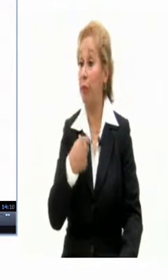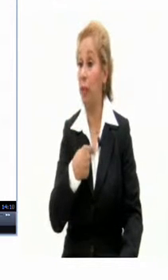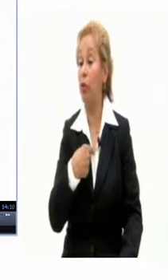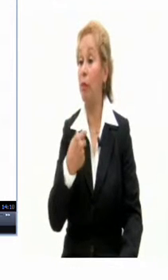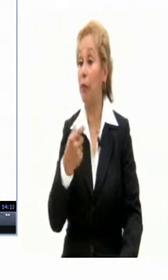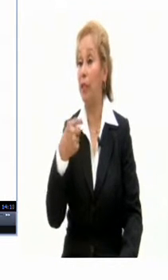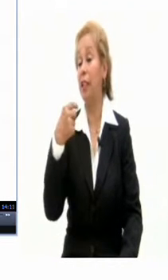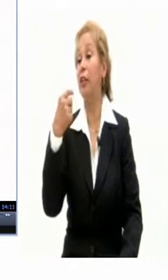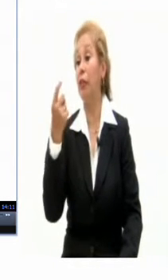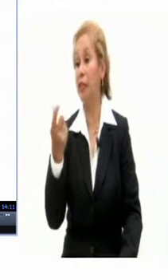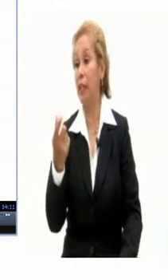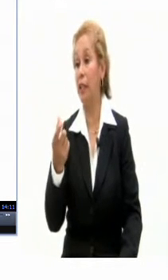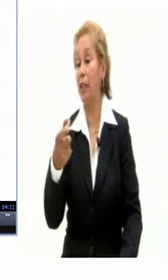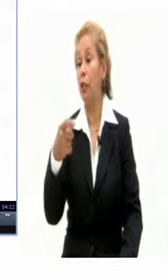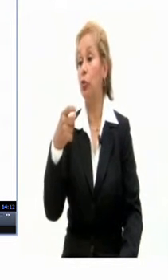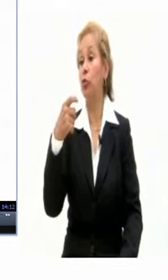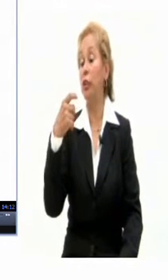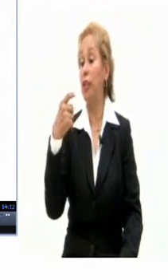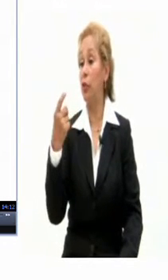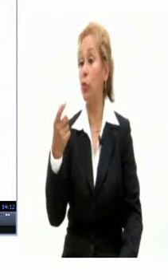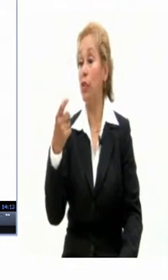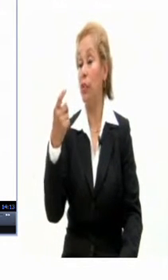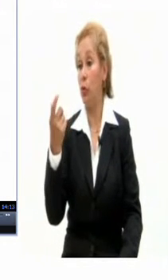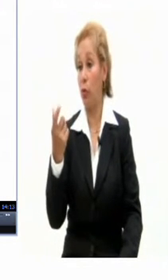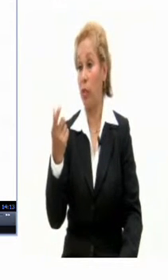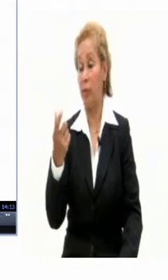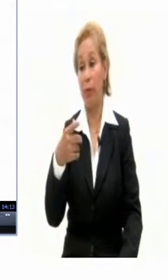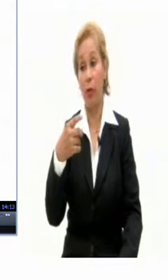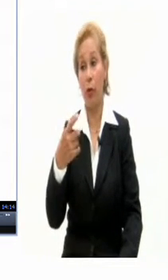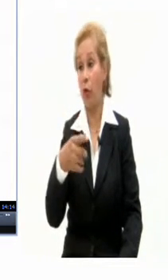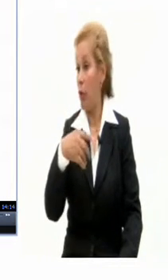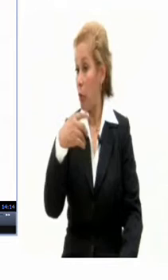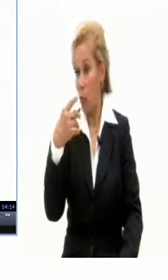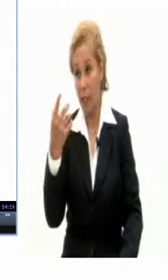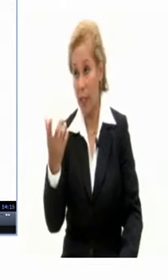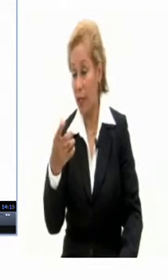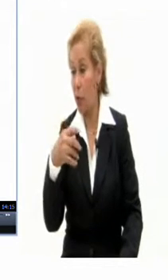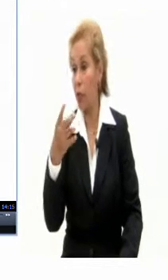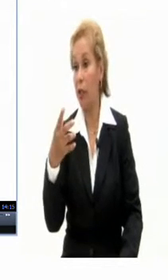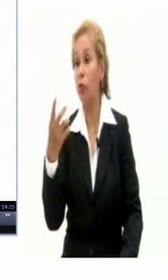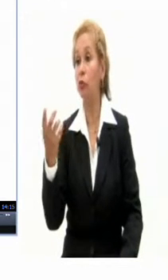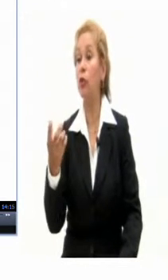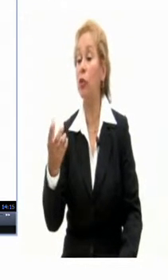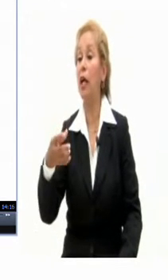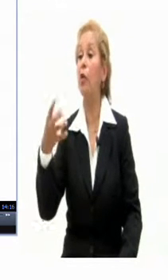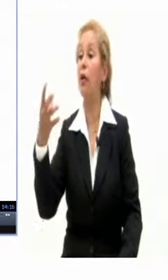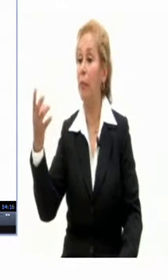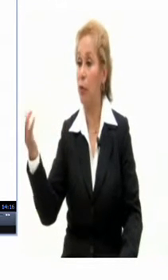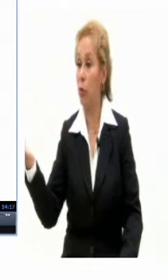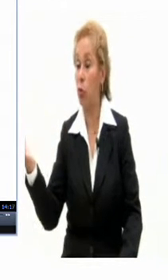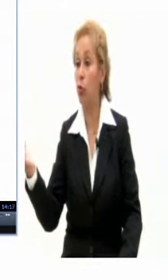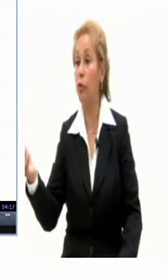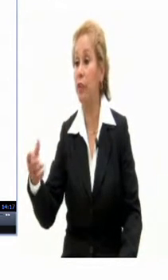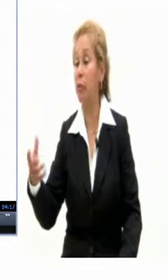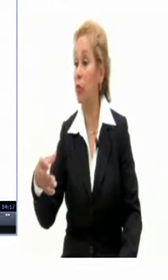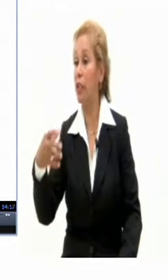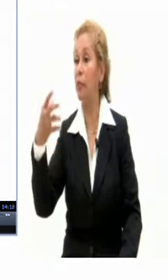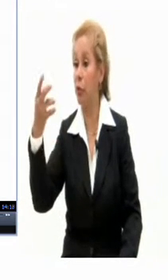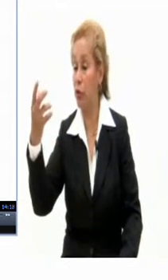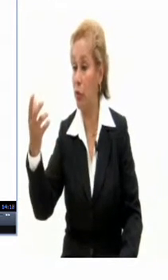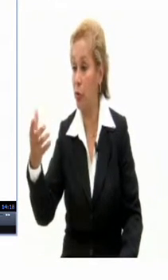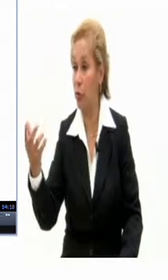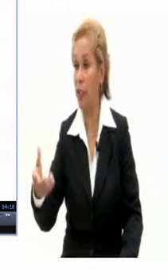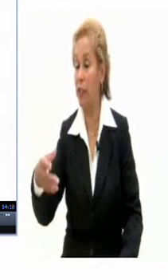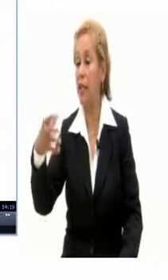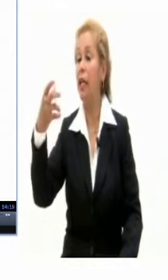conceptos que espero que puedan satisfacer sus inquietudes y dudas. Pero cualquier otra consulta, con el mayor gusto, estamos